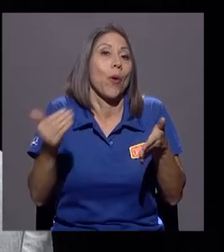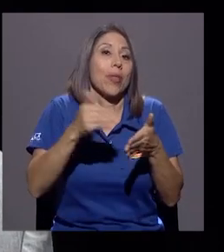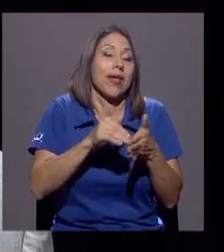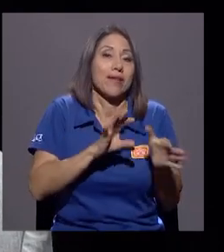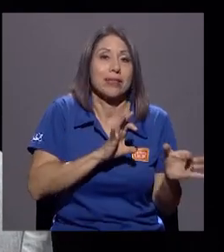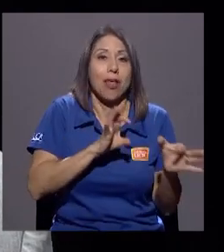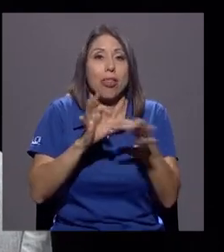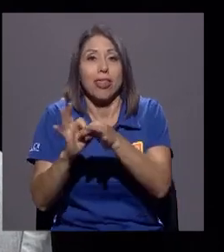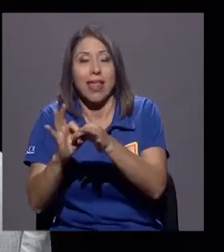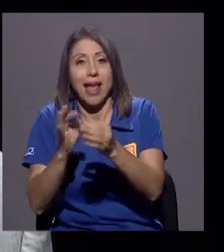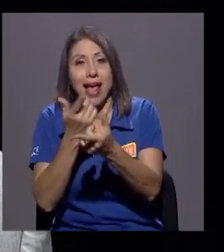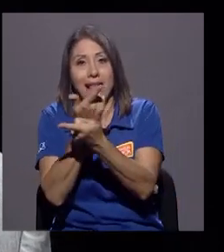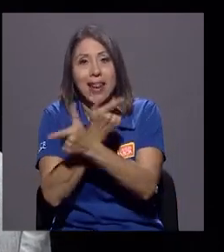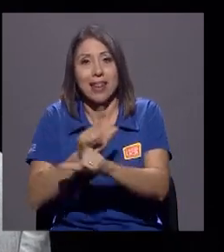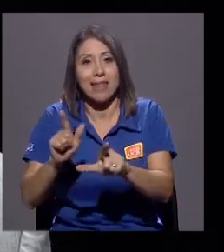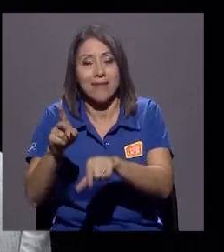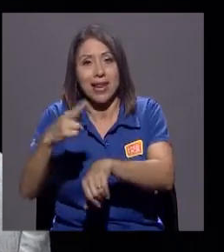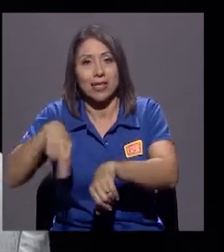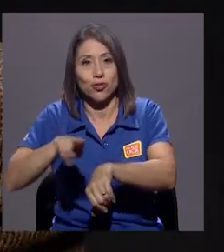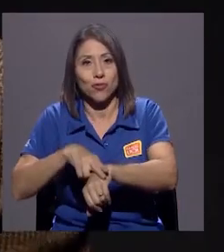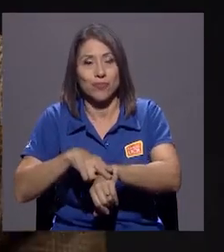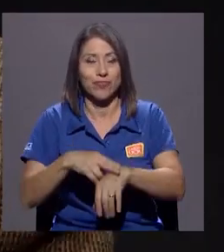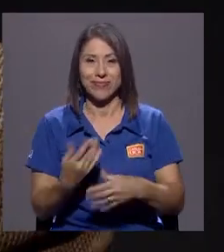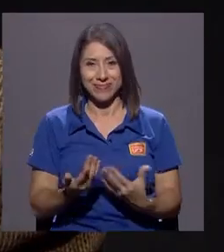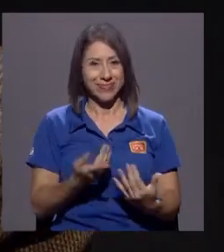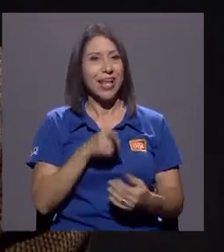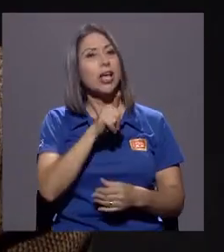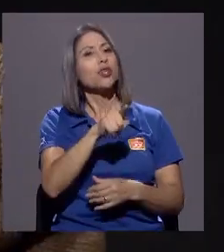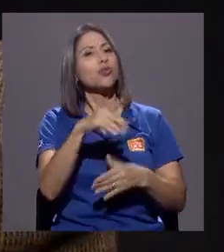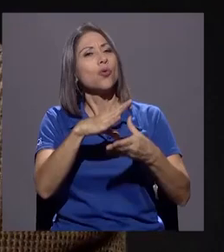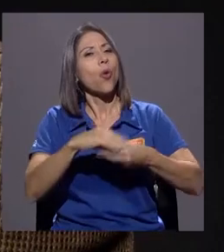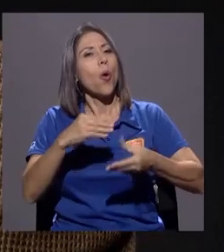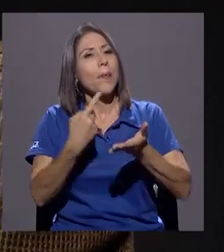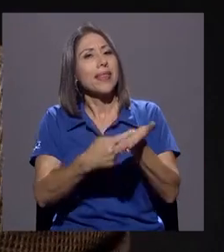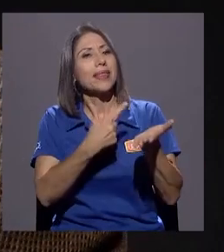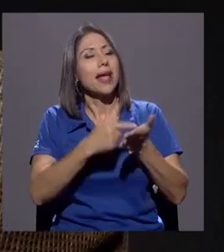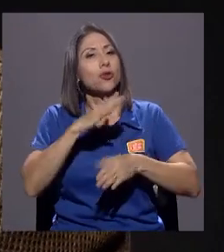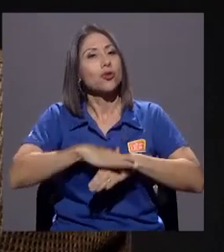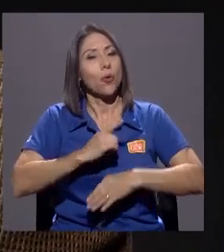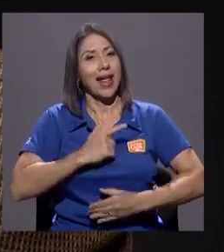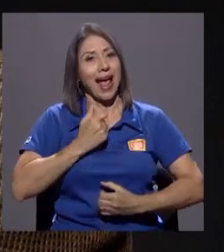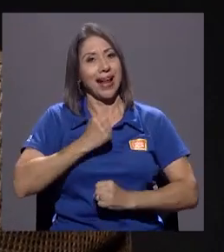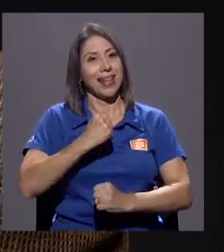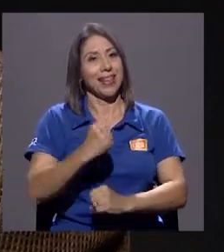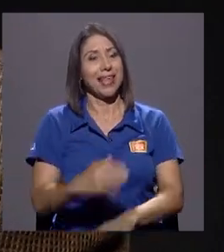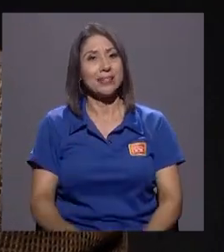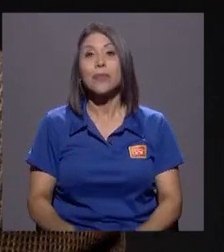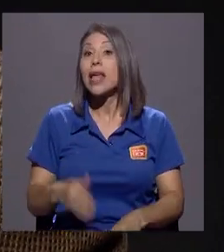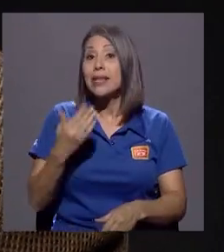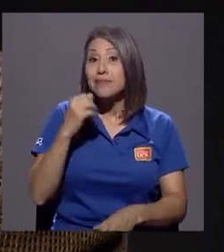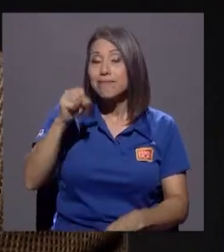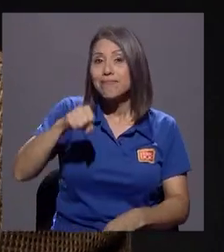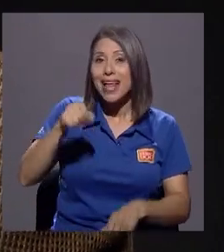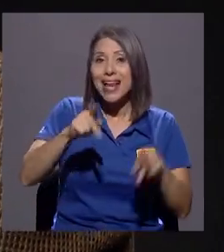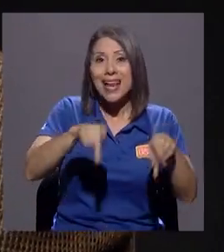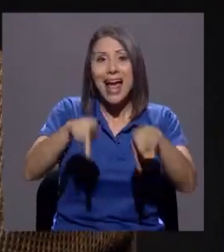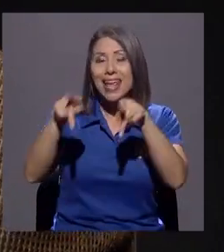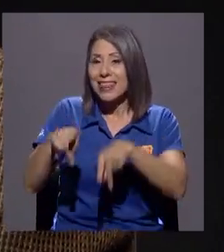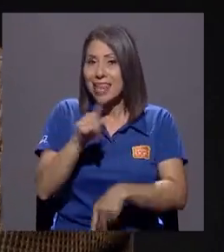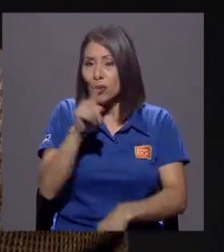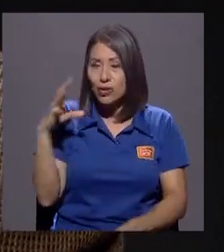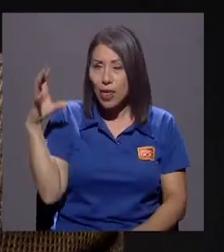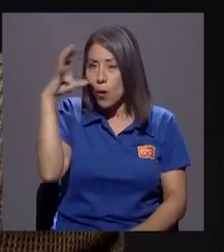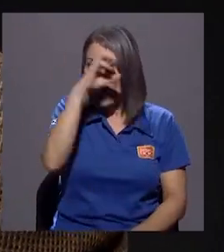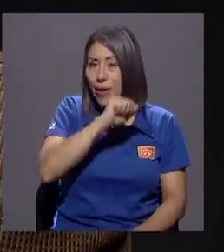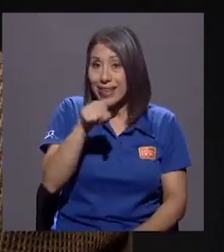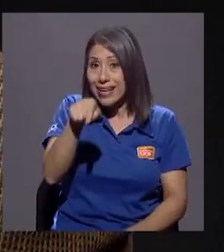de las alcaldías que es muy importante si si yo decía que la gente no ha ganado conciencia de la importancia que eso tiene